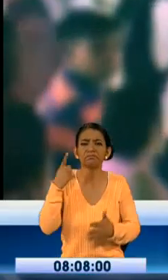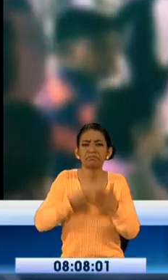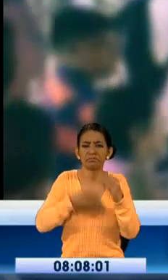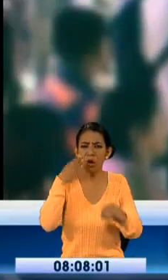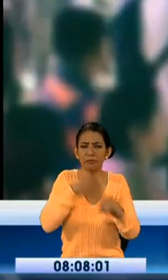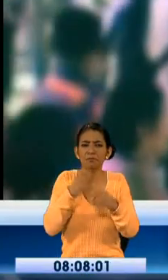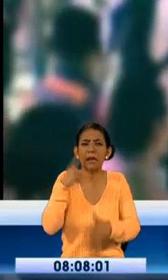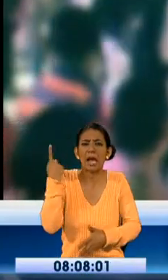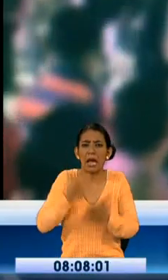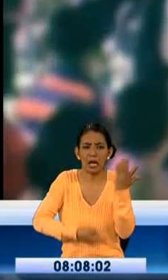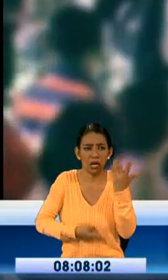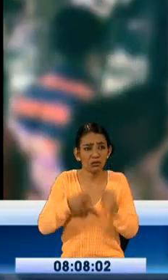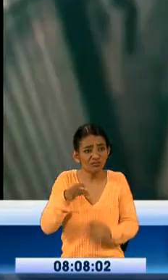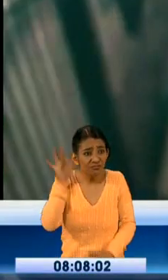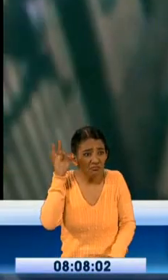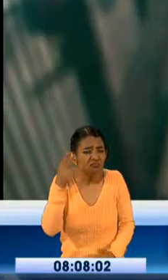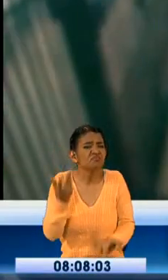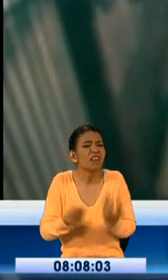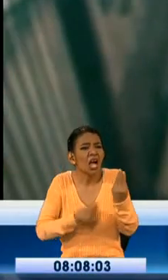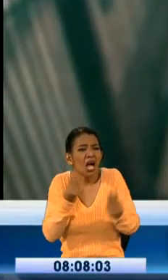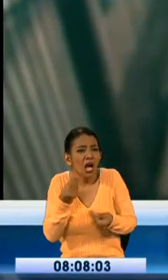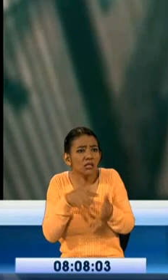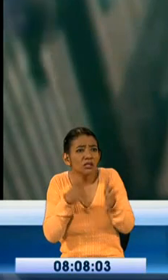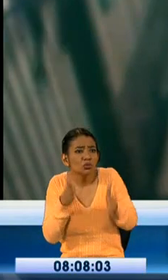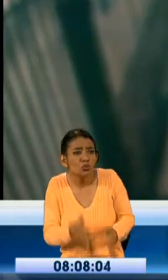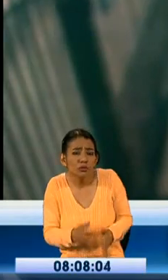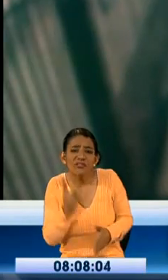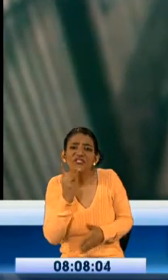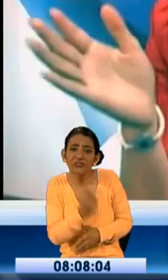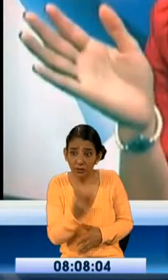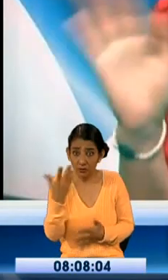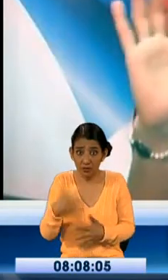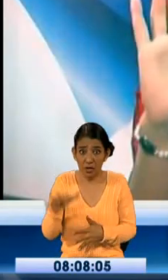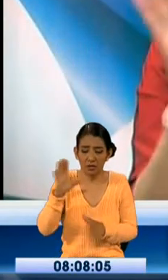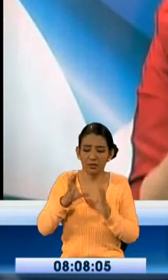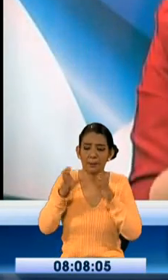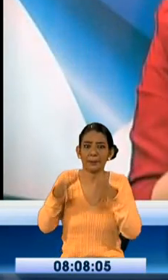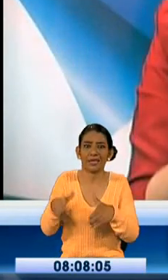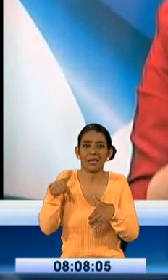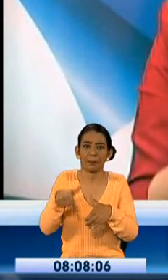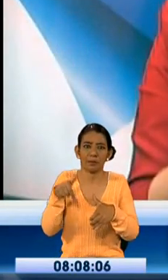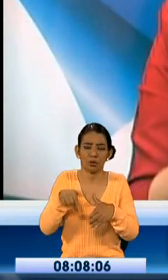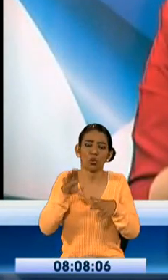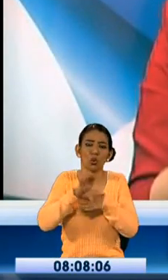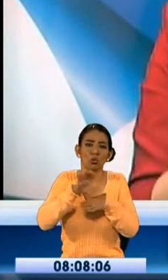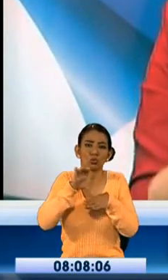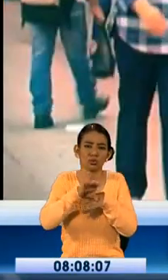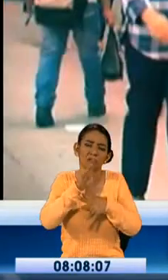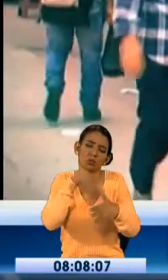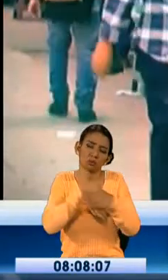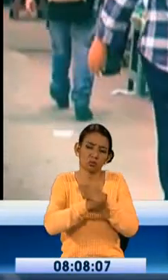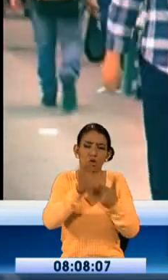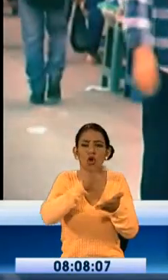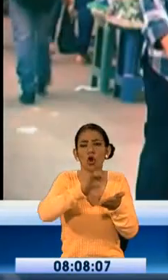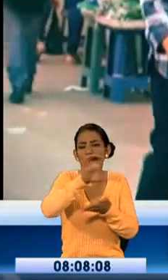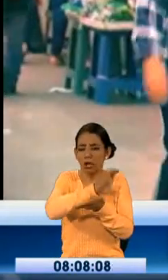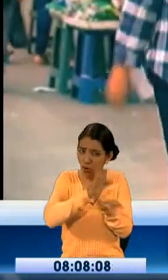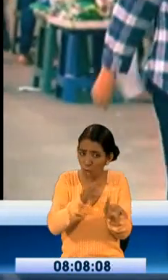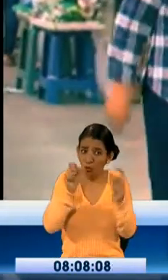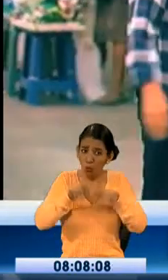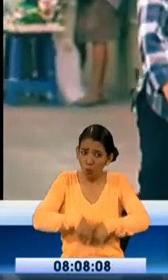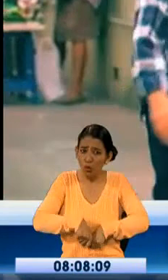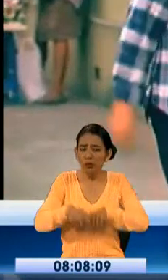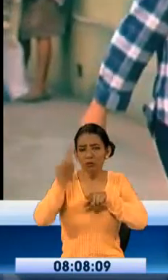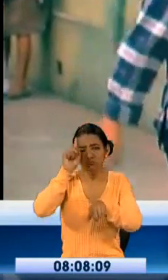identificar las acciones y a los estudiantes para, a través de los departamentos de consejería de los planteles educativos fiscales, llegar